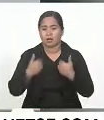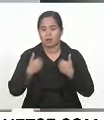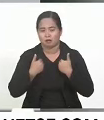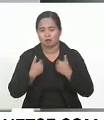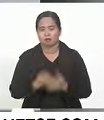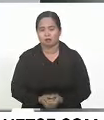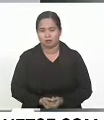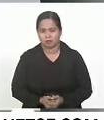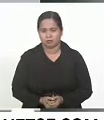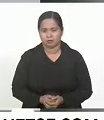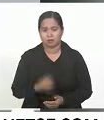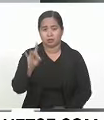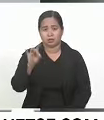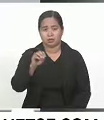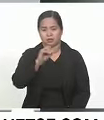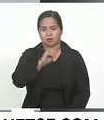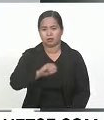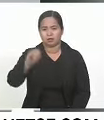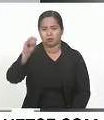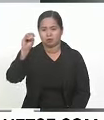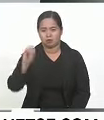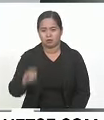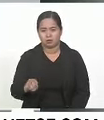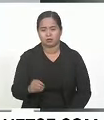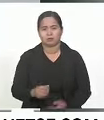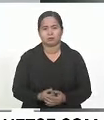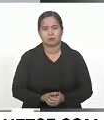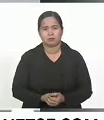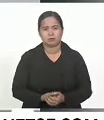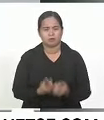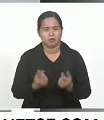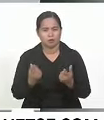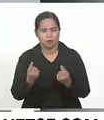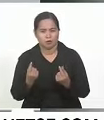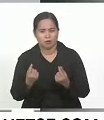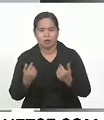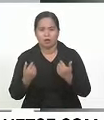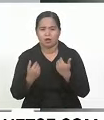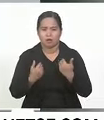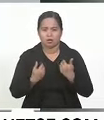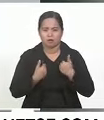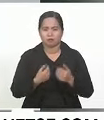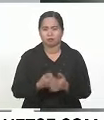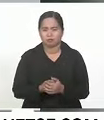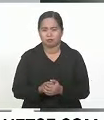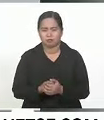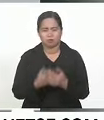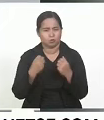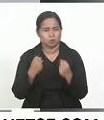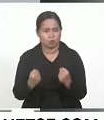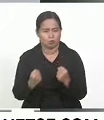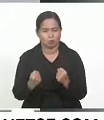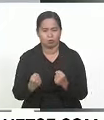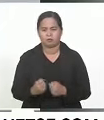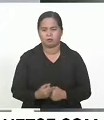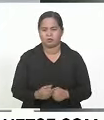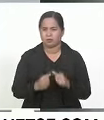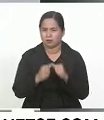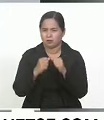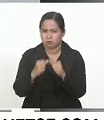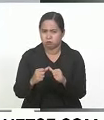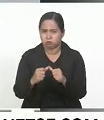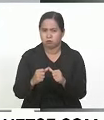transmisión, cumplimos con emitir el primer boletín que marca